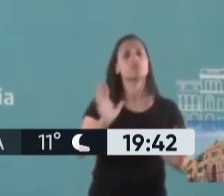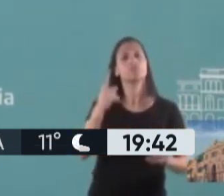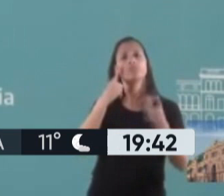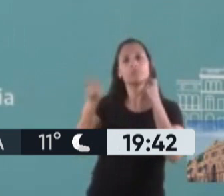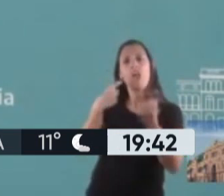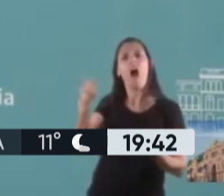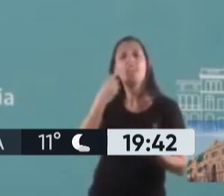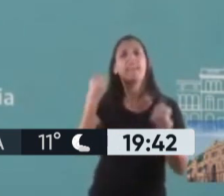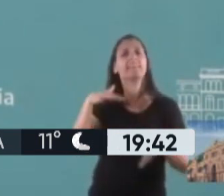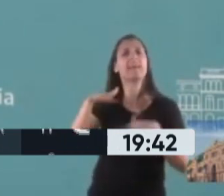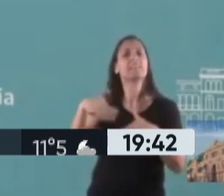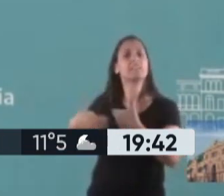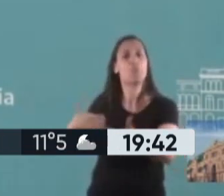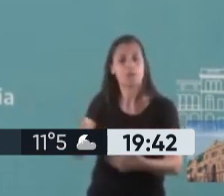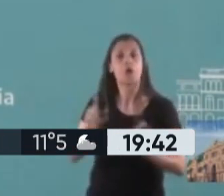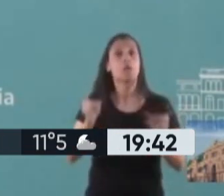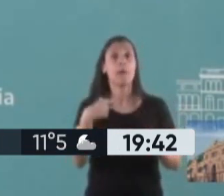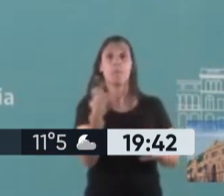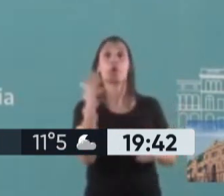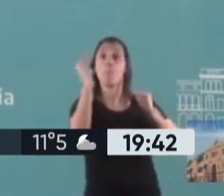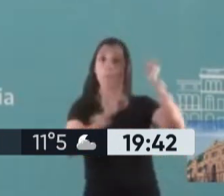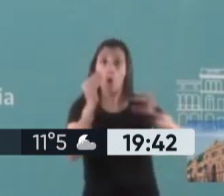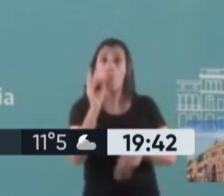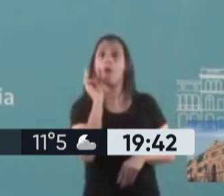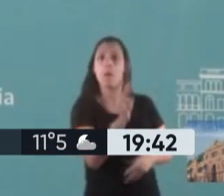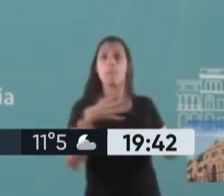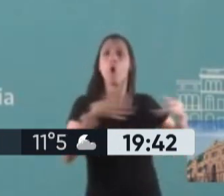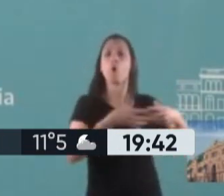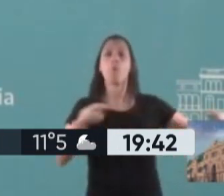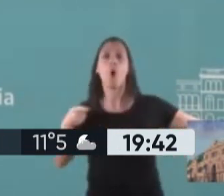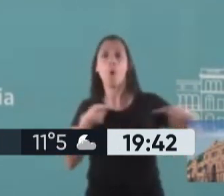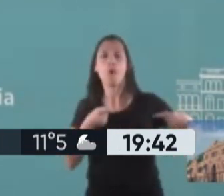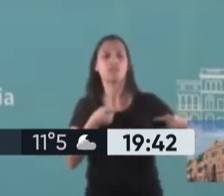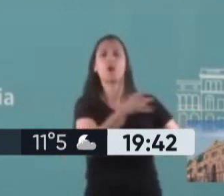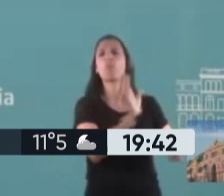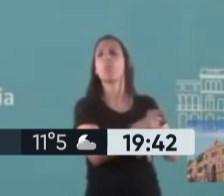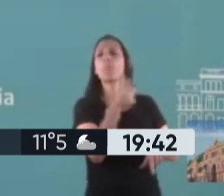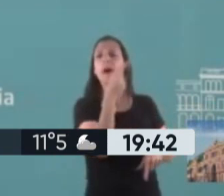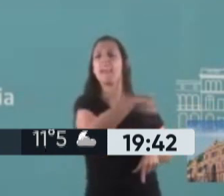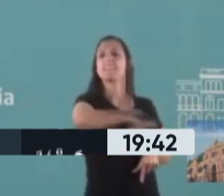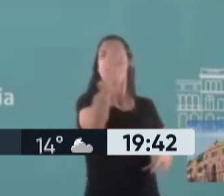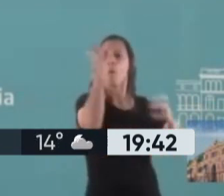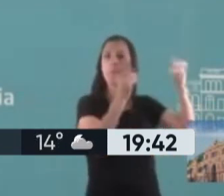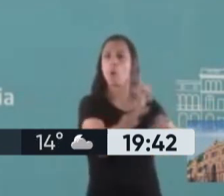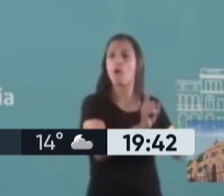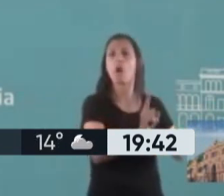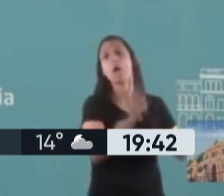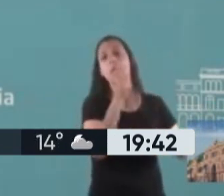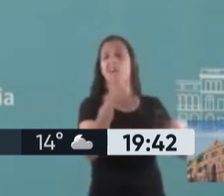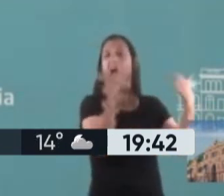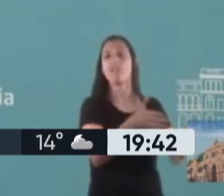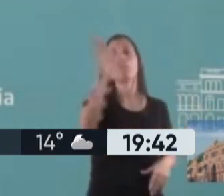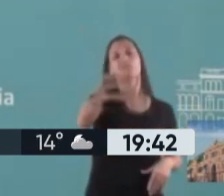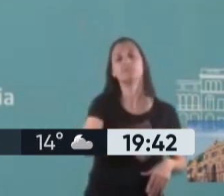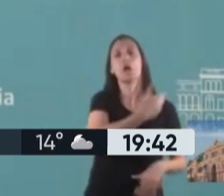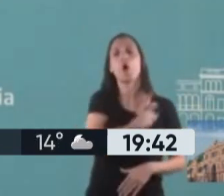situación y también con mucha preocupación vemos que la fuerza opositora, en lugar de preocuparse por la represión, premió al gobernador